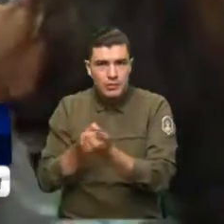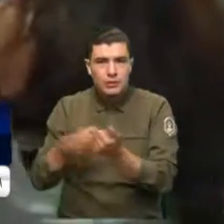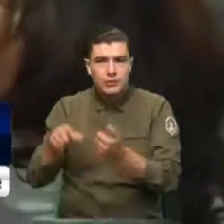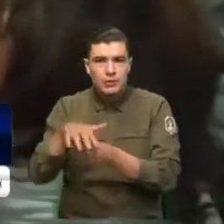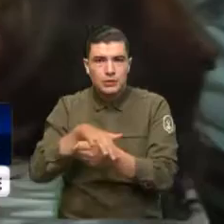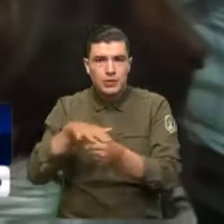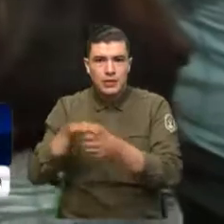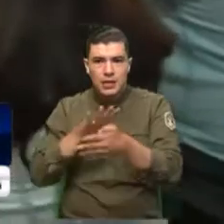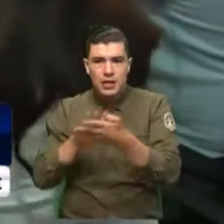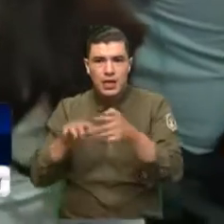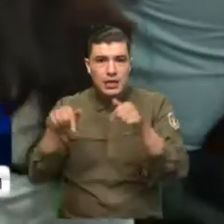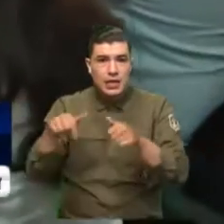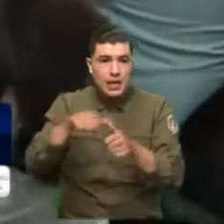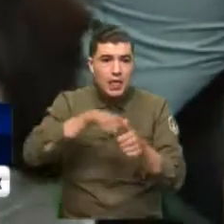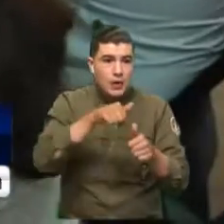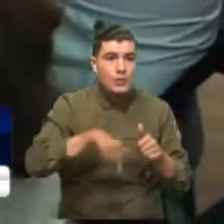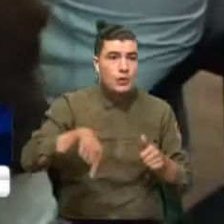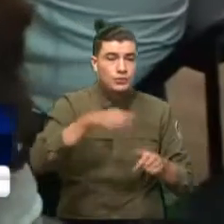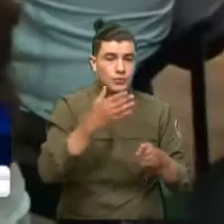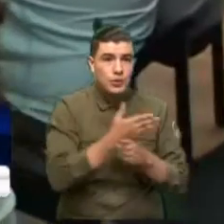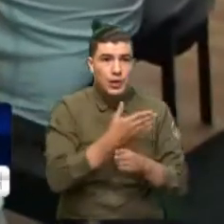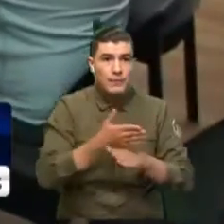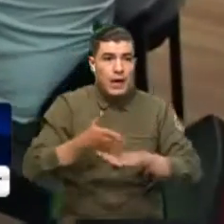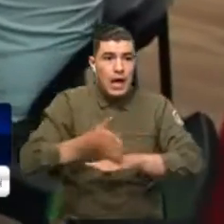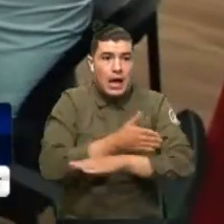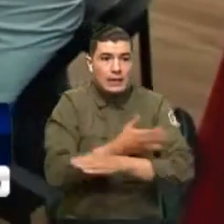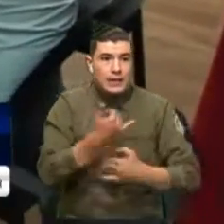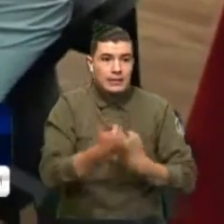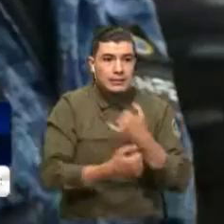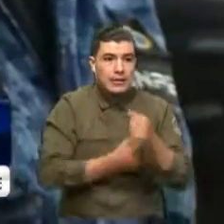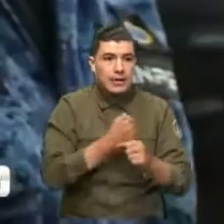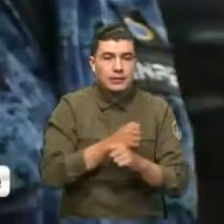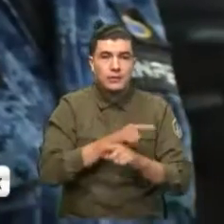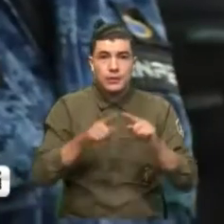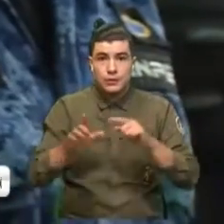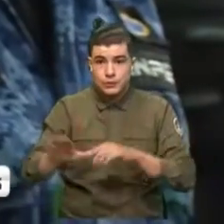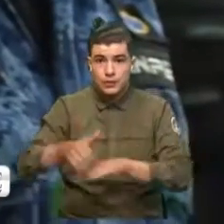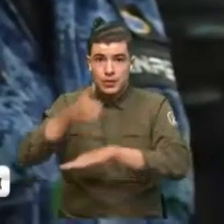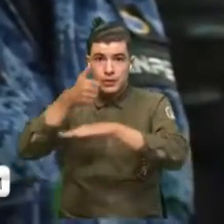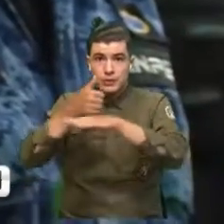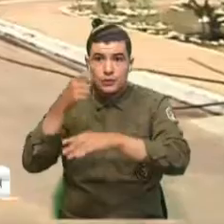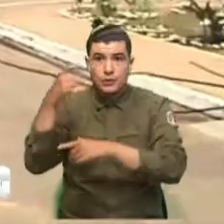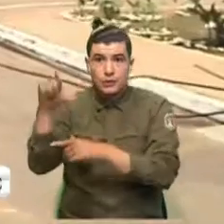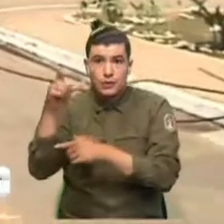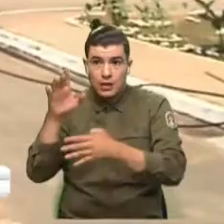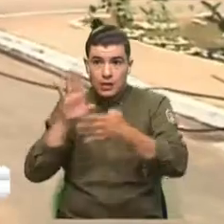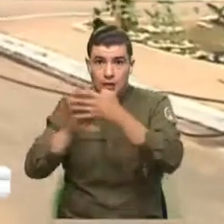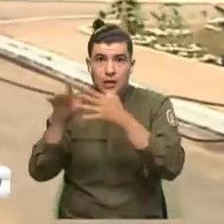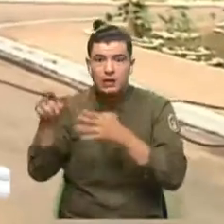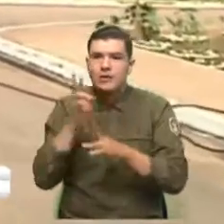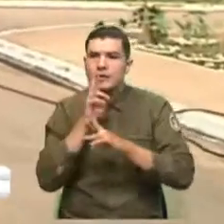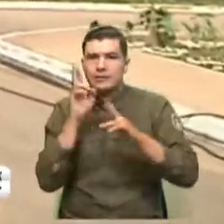las problemáticas sean solucionadas antes de este año y el director del centro penitenciario responda al respecto.